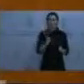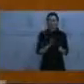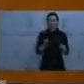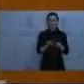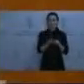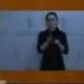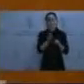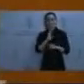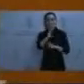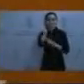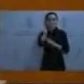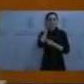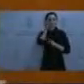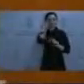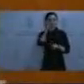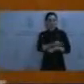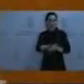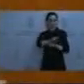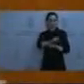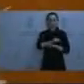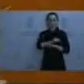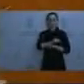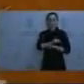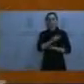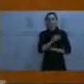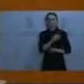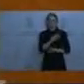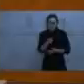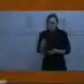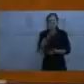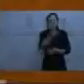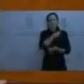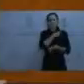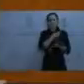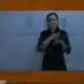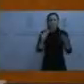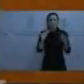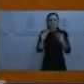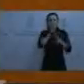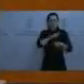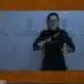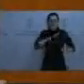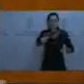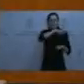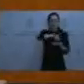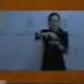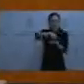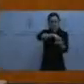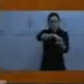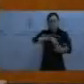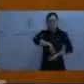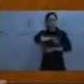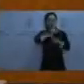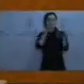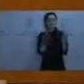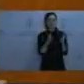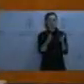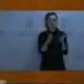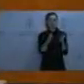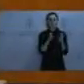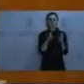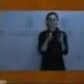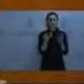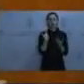forma de perjudicar a los ganaderos. Decenas y decenas de explotaciones se inmovilizan y